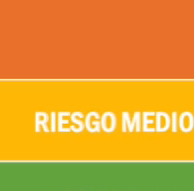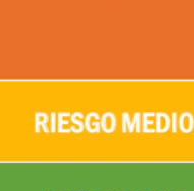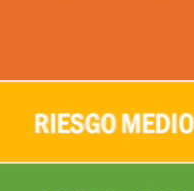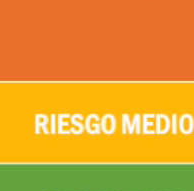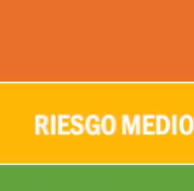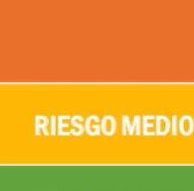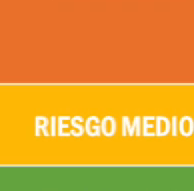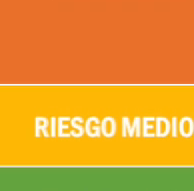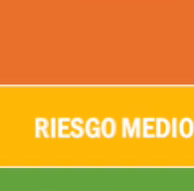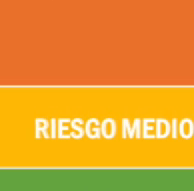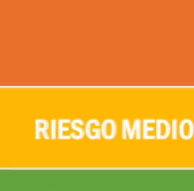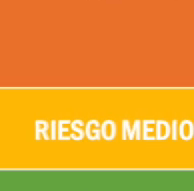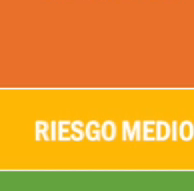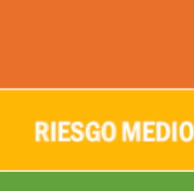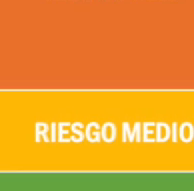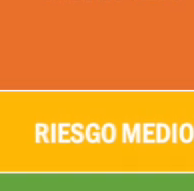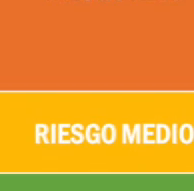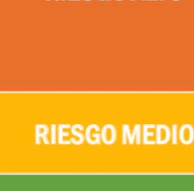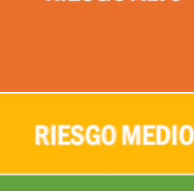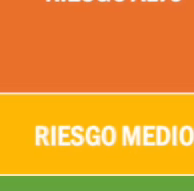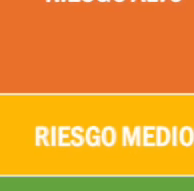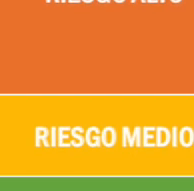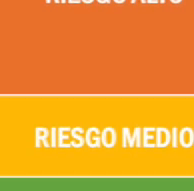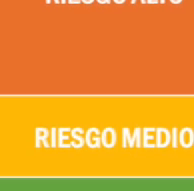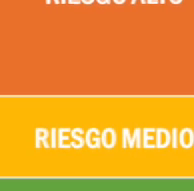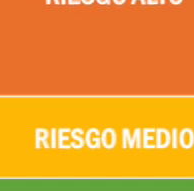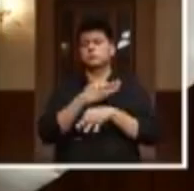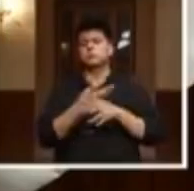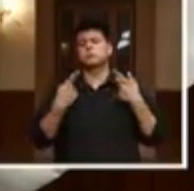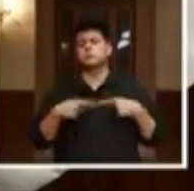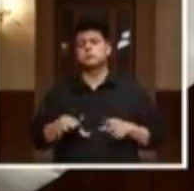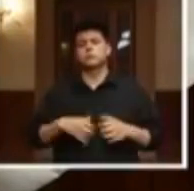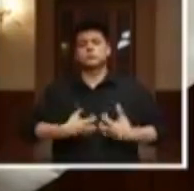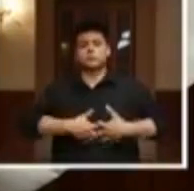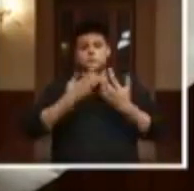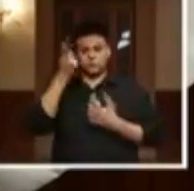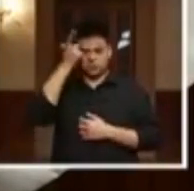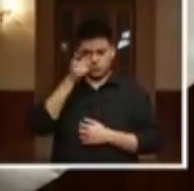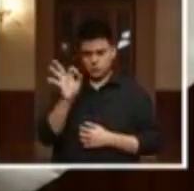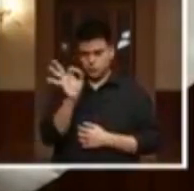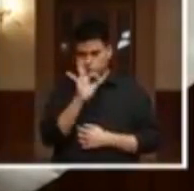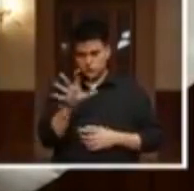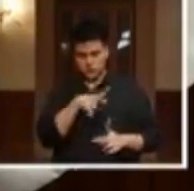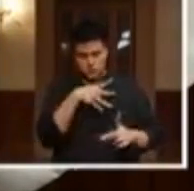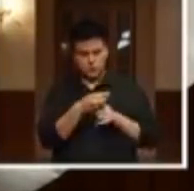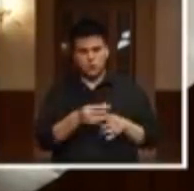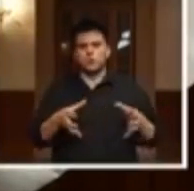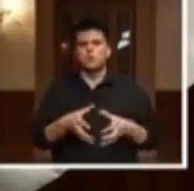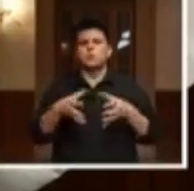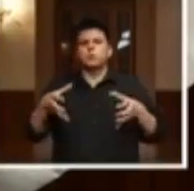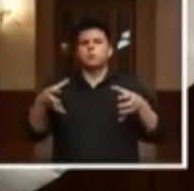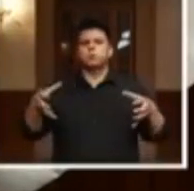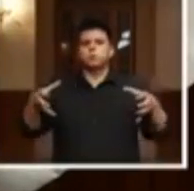se determinará la gradualidad en que se retomará la normalidad laboral. Si el contagio se nos empieza a